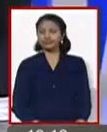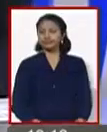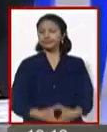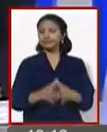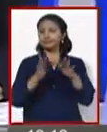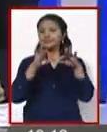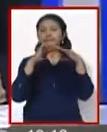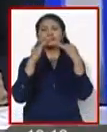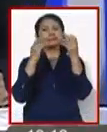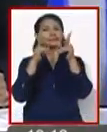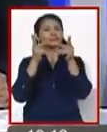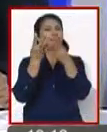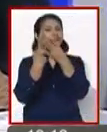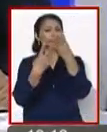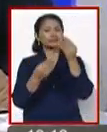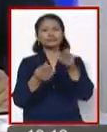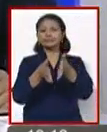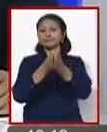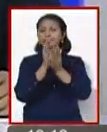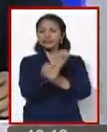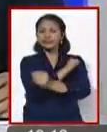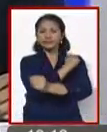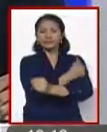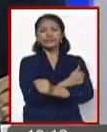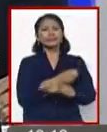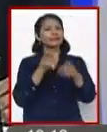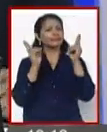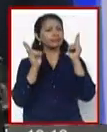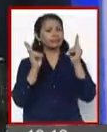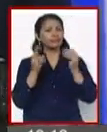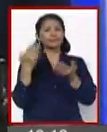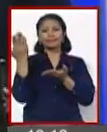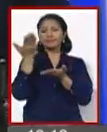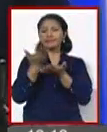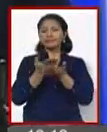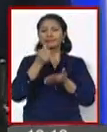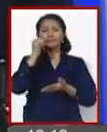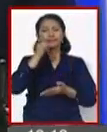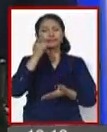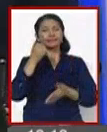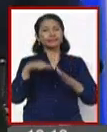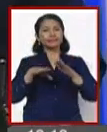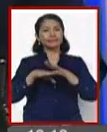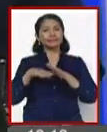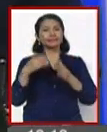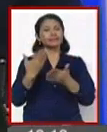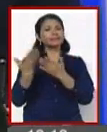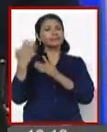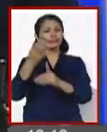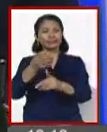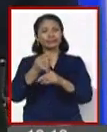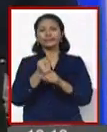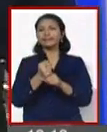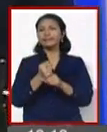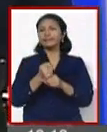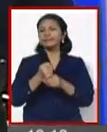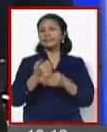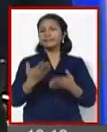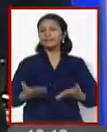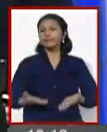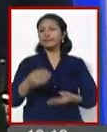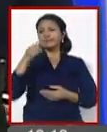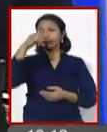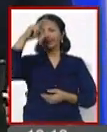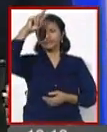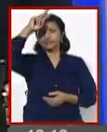Y las familias de las personas desaparecidas piden a las autoridades celeridad en el retorno de una menor que presuntamente fue raptada y que se encuentra en el vecino país